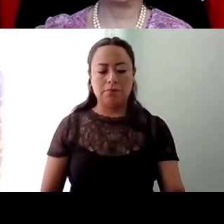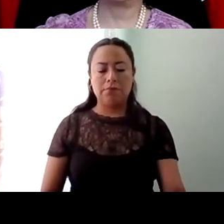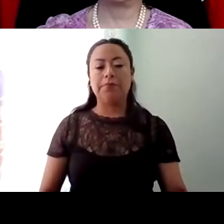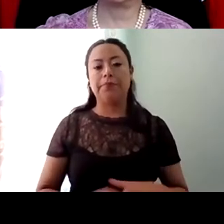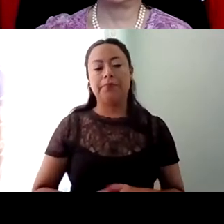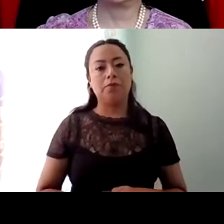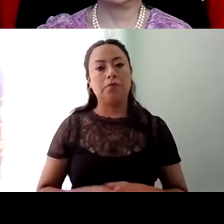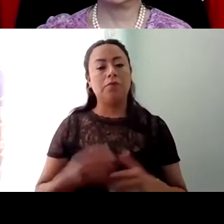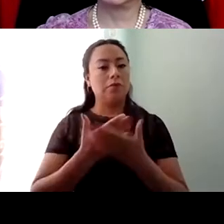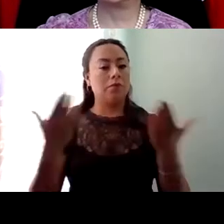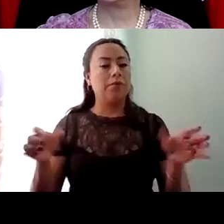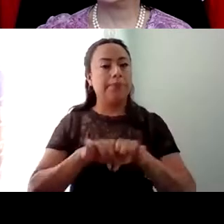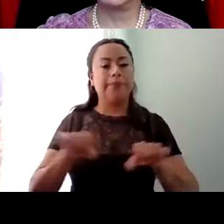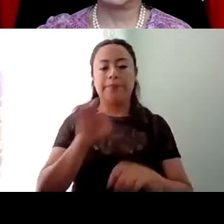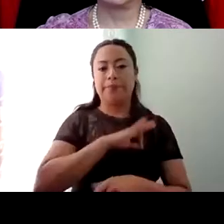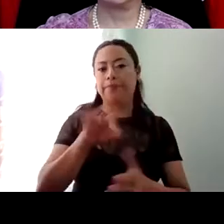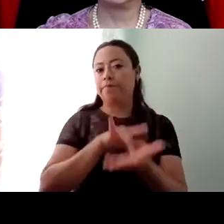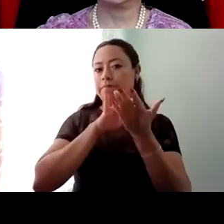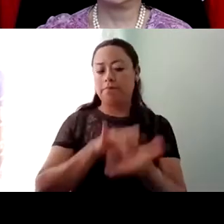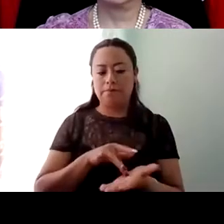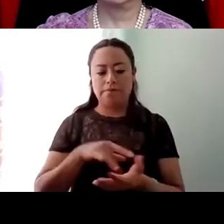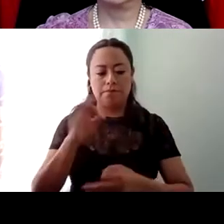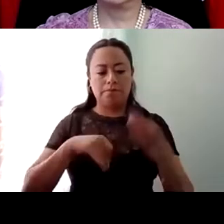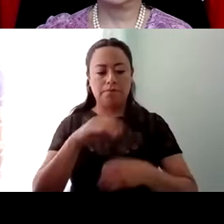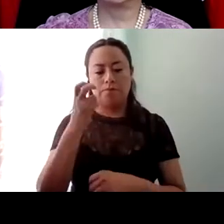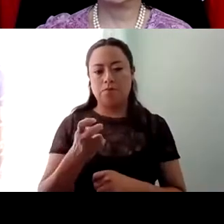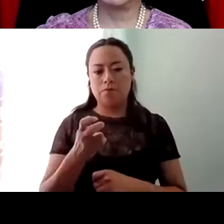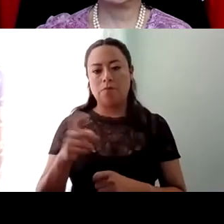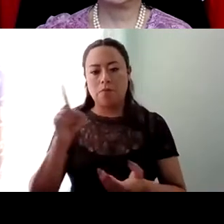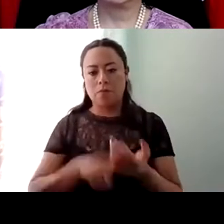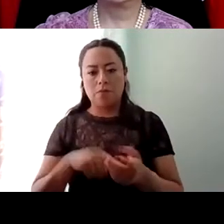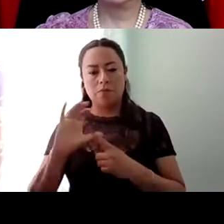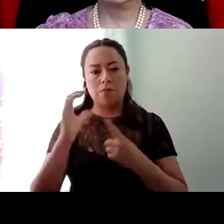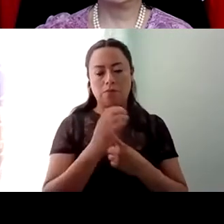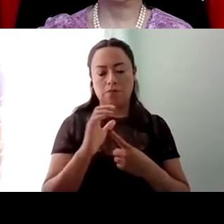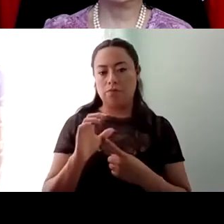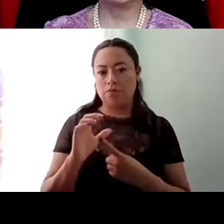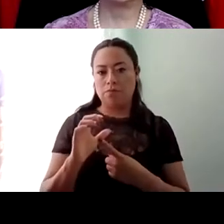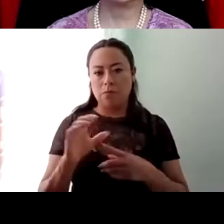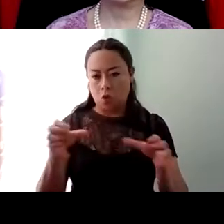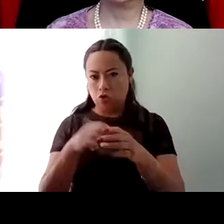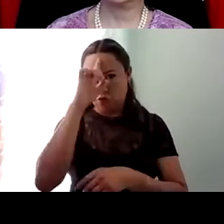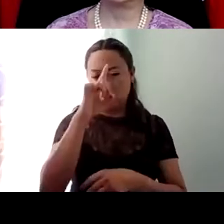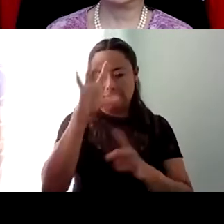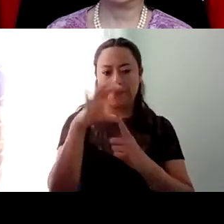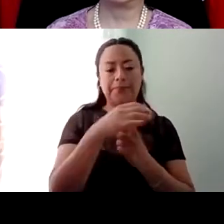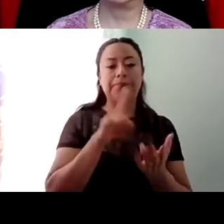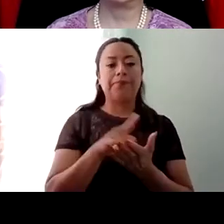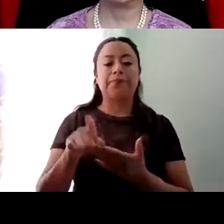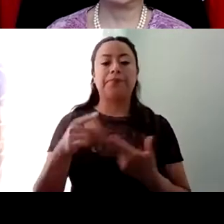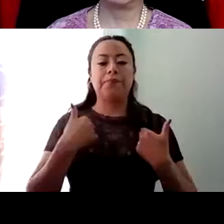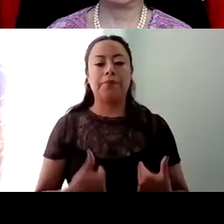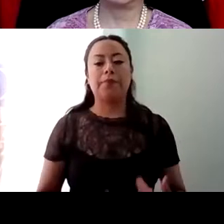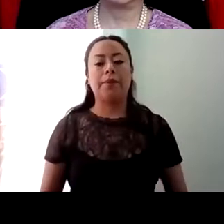esta participación desde el Consejo de la Comisión de Derechos Humanos. También otra de las cuestiones que a mí